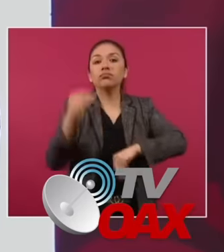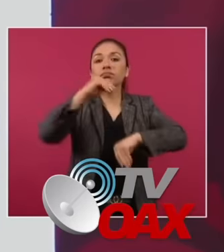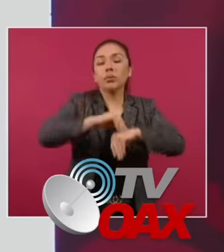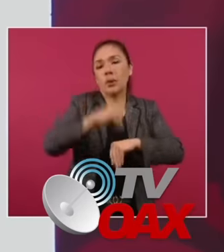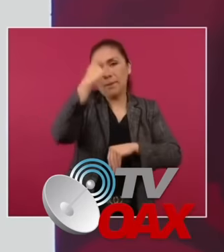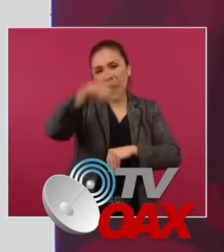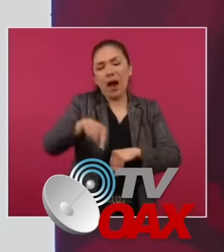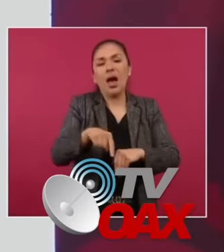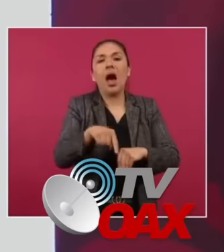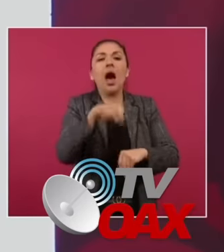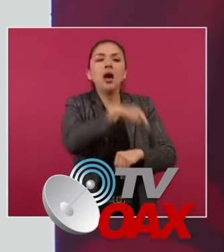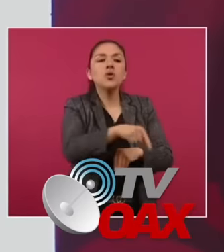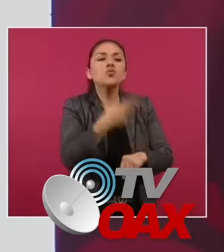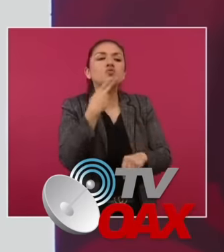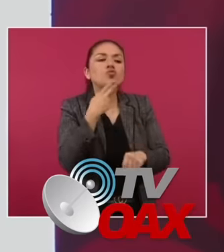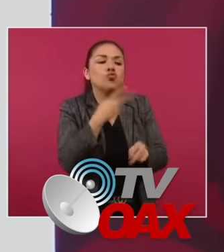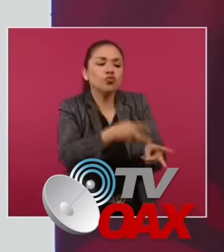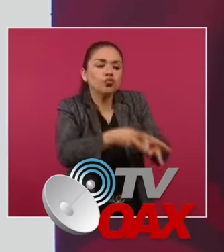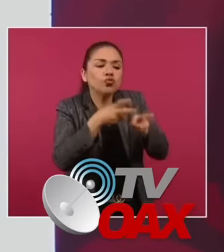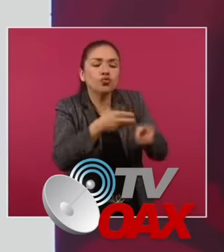material,